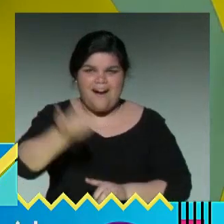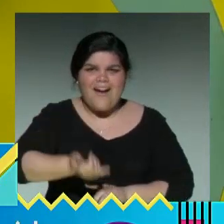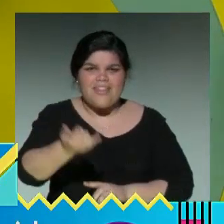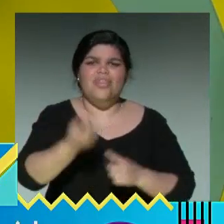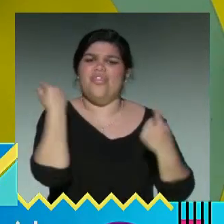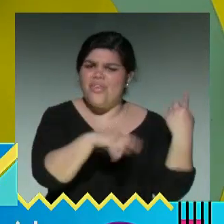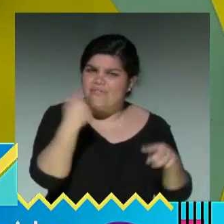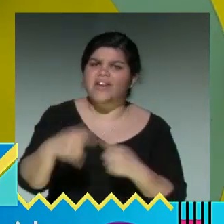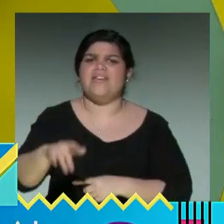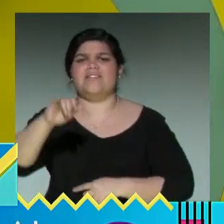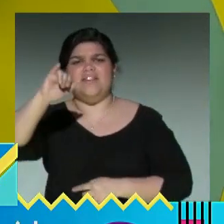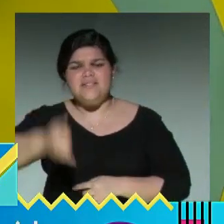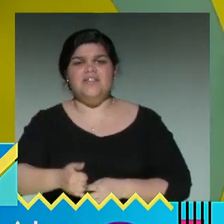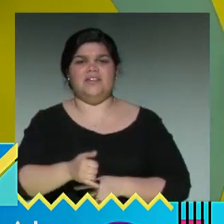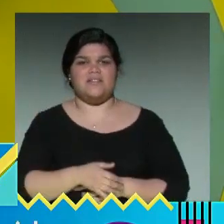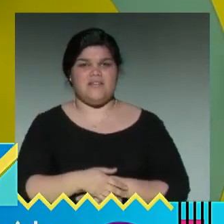diversidades, decimos, de